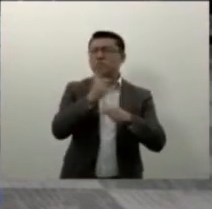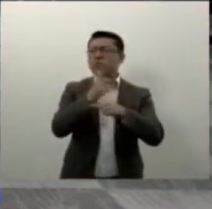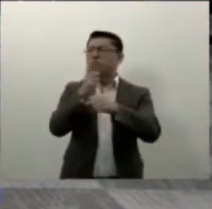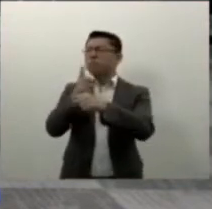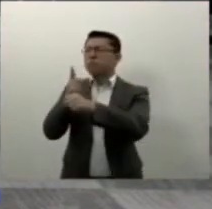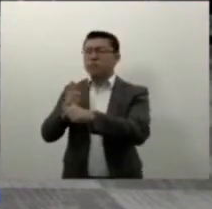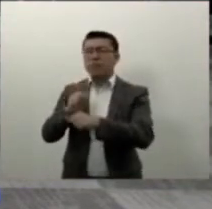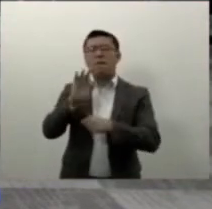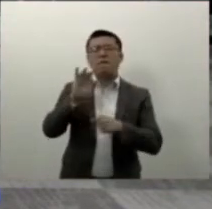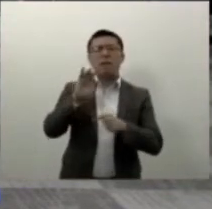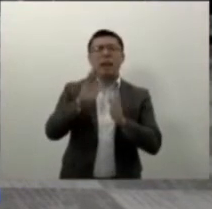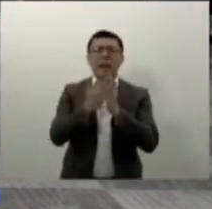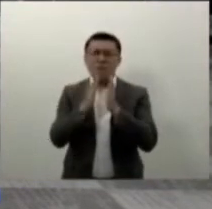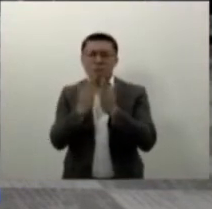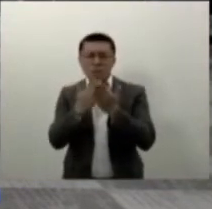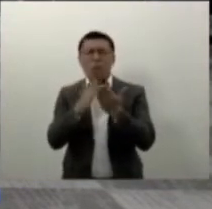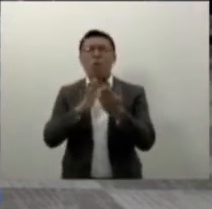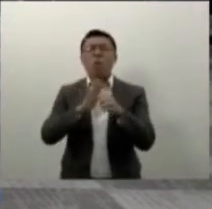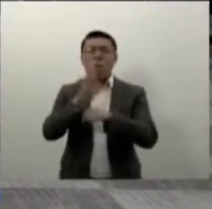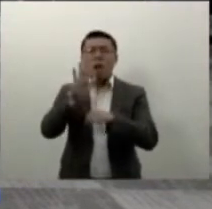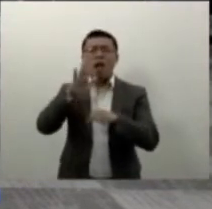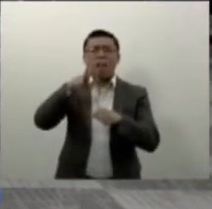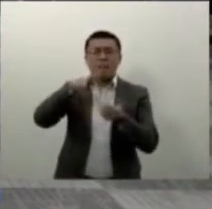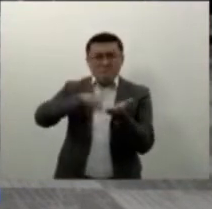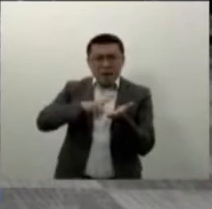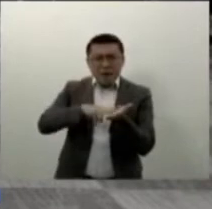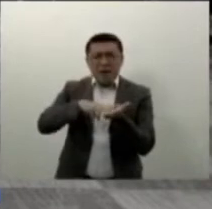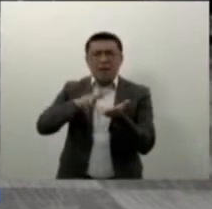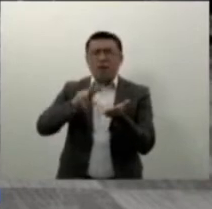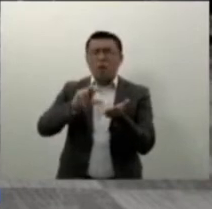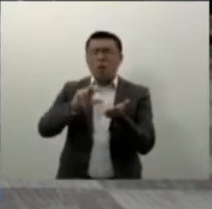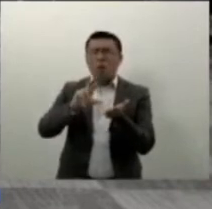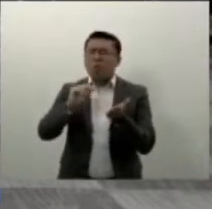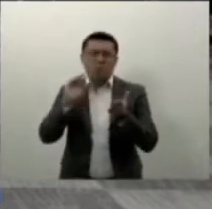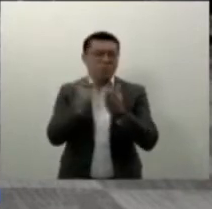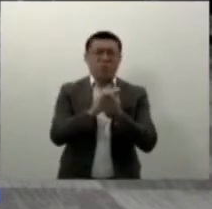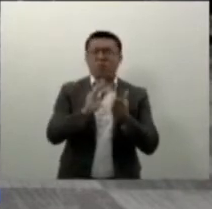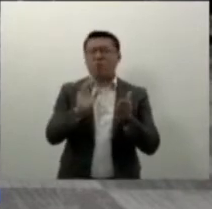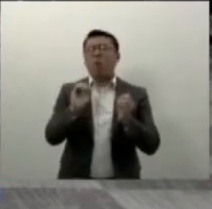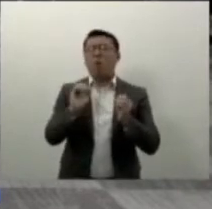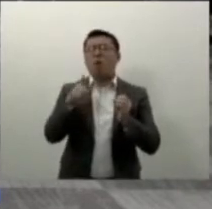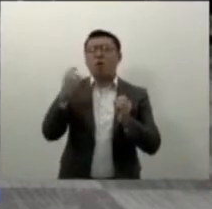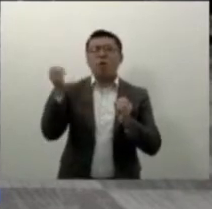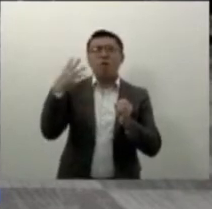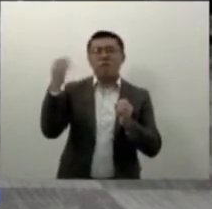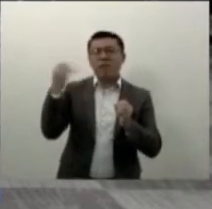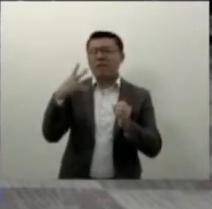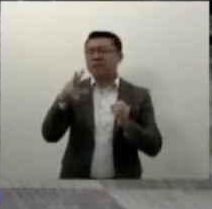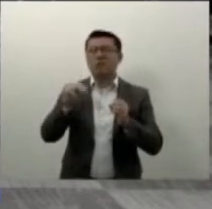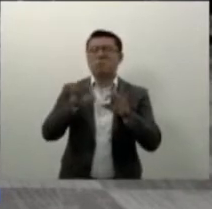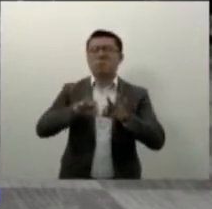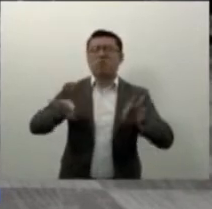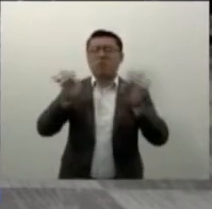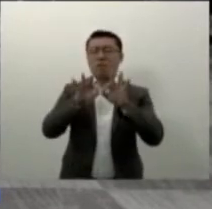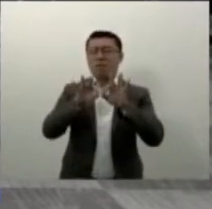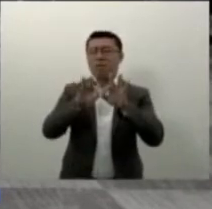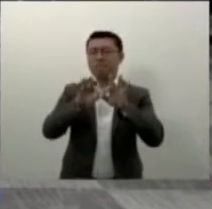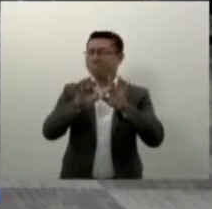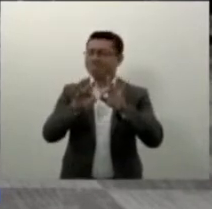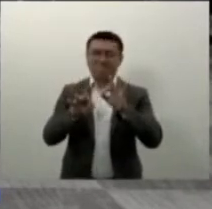de qué ideas sí importan o de qué discursos sí deben escucharse. No podría ser de otra